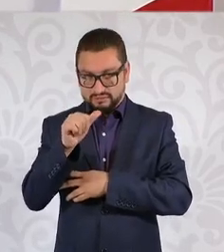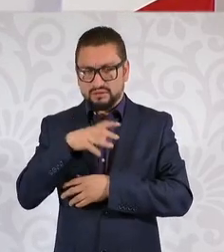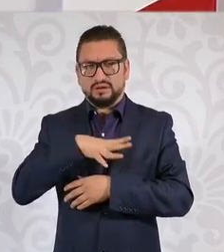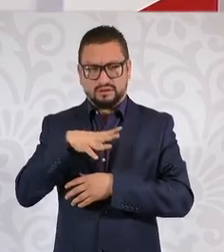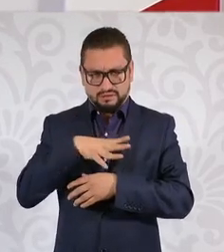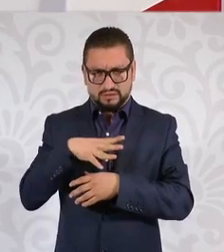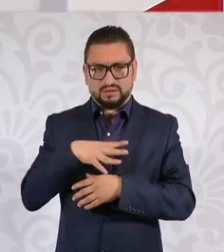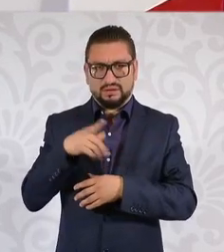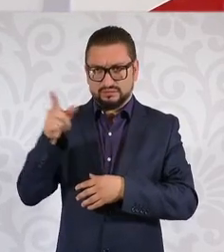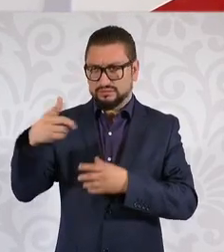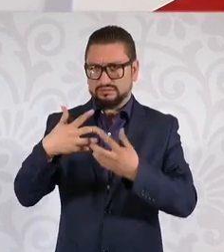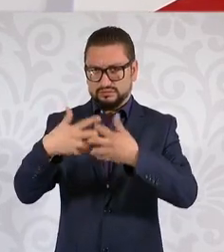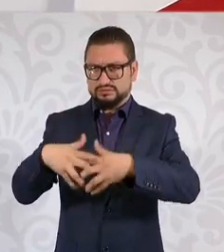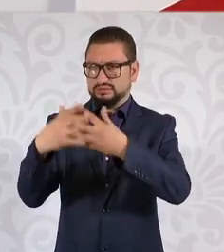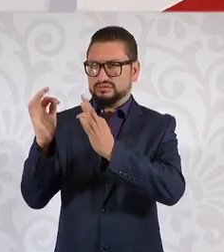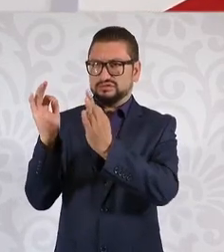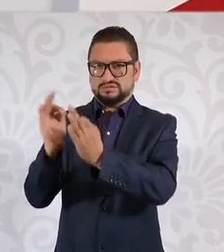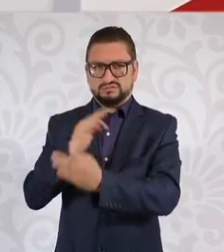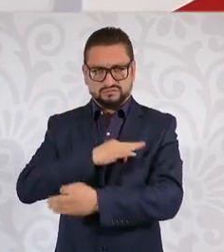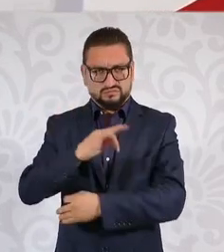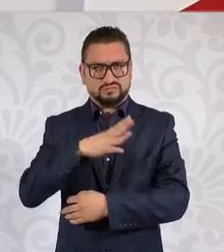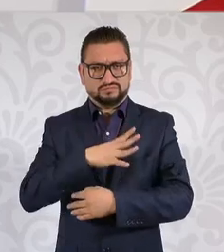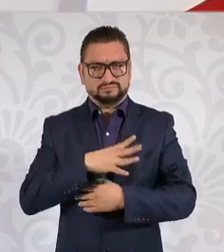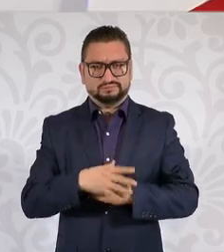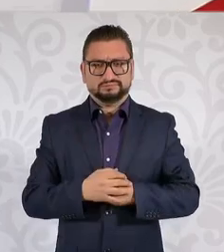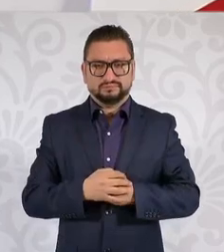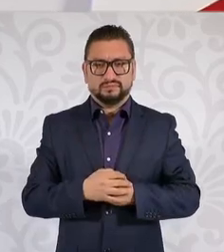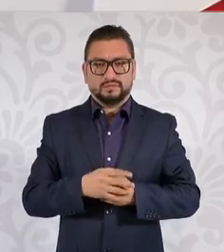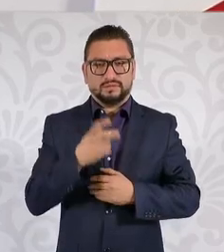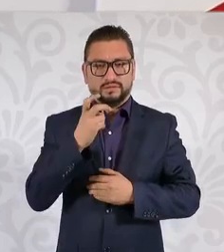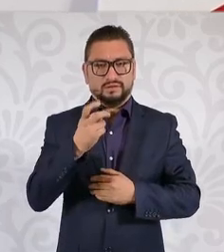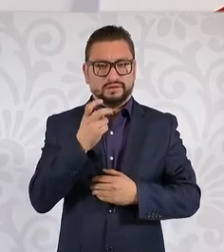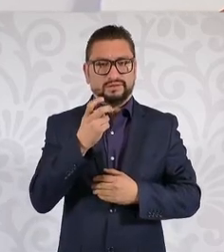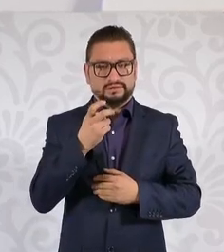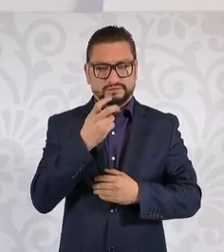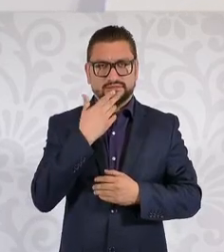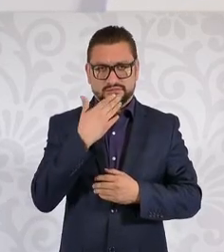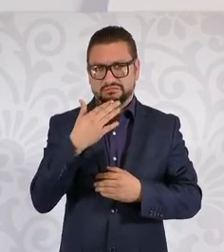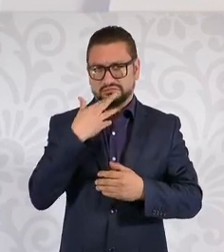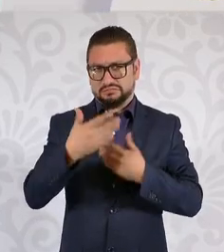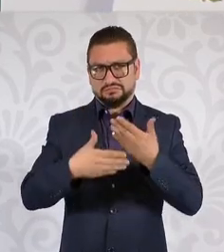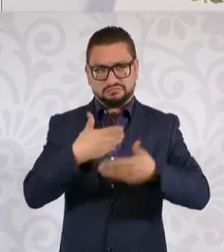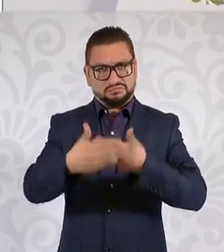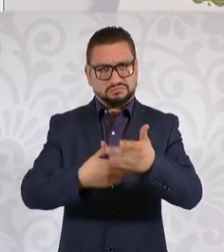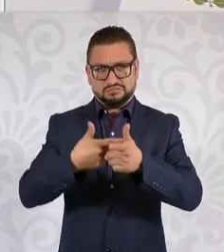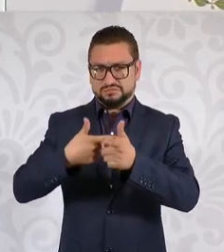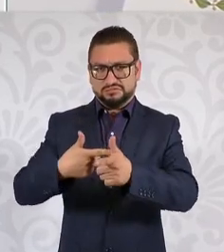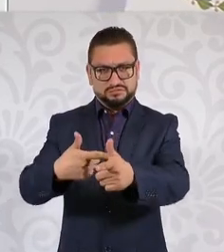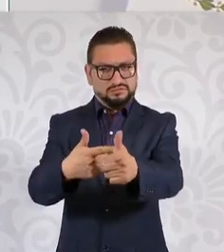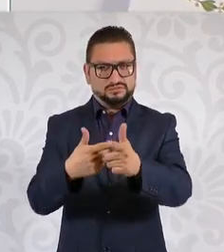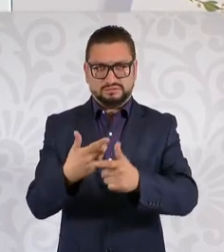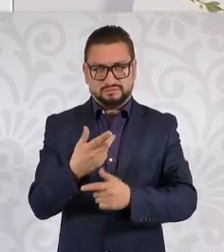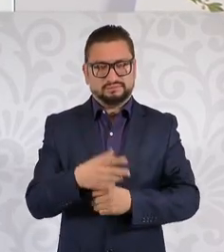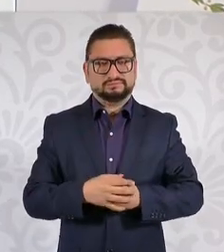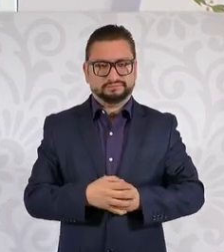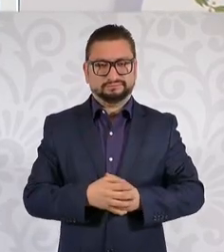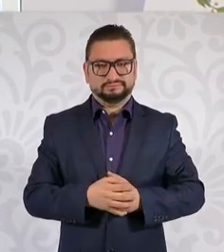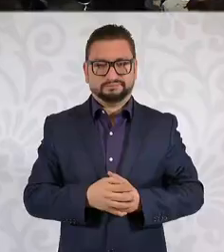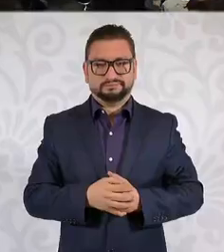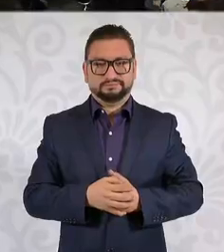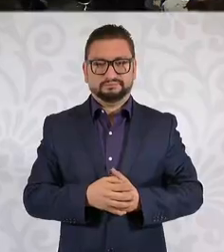de una planta cercana. Entonces, esto le va a dar continuidad, o le está dando continuidad a Alicia